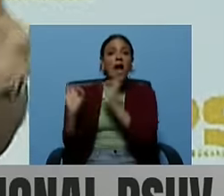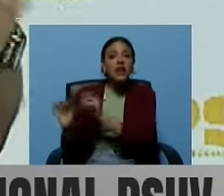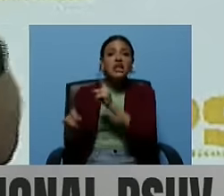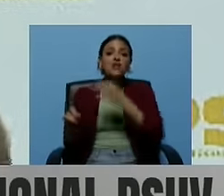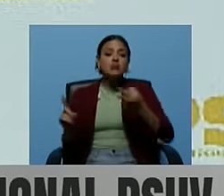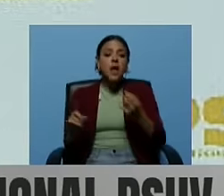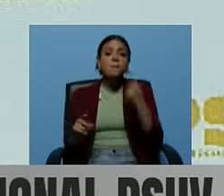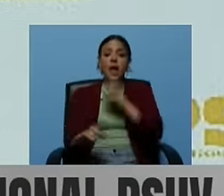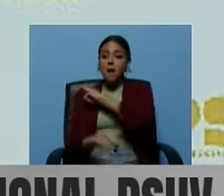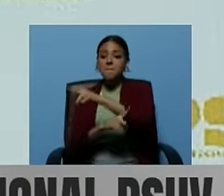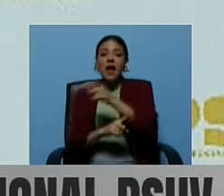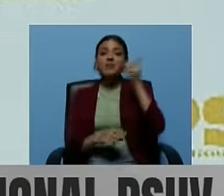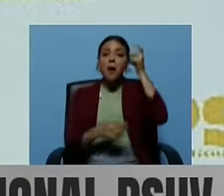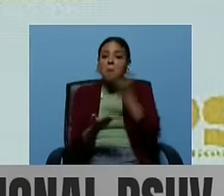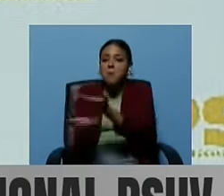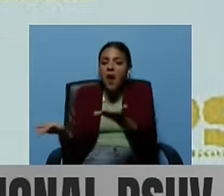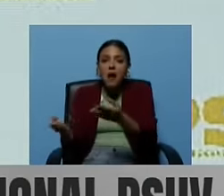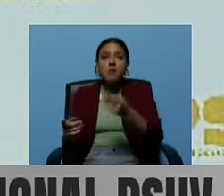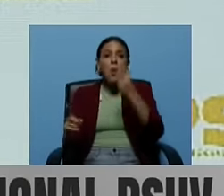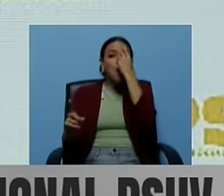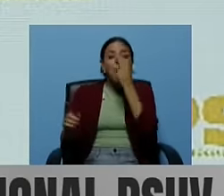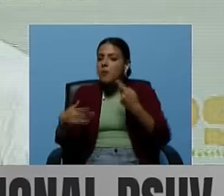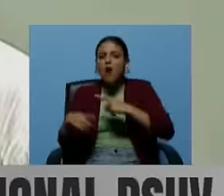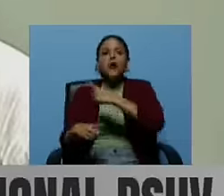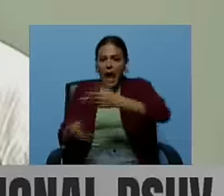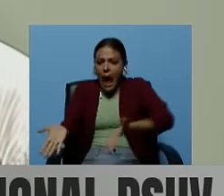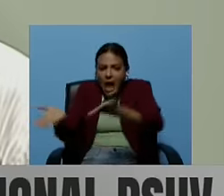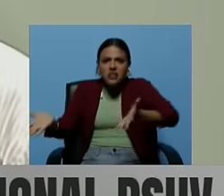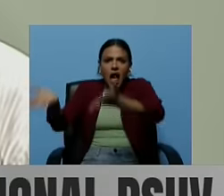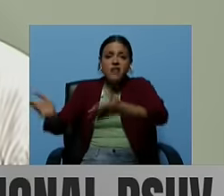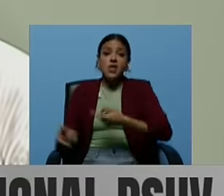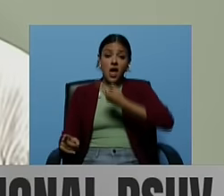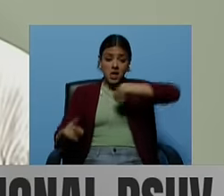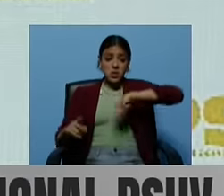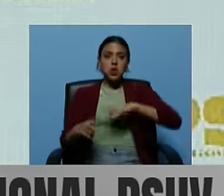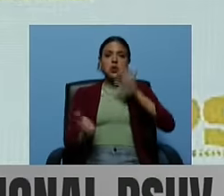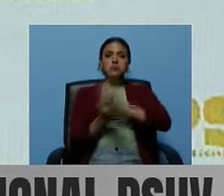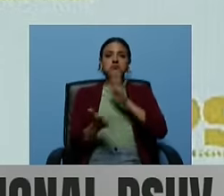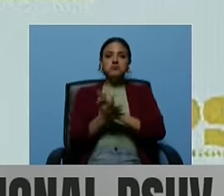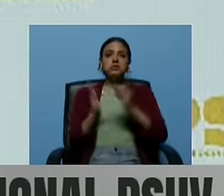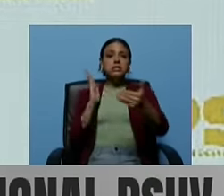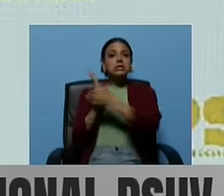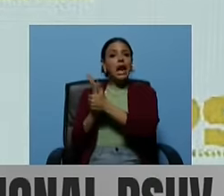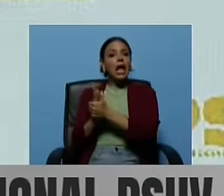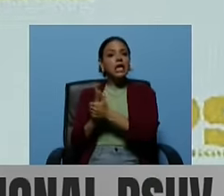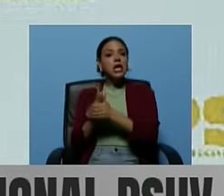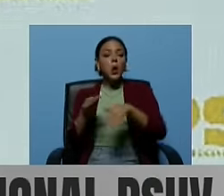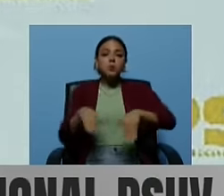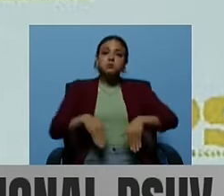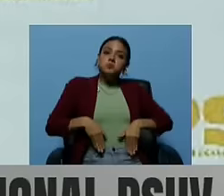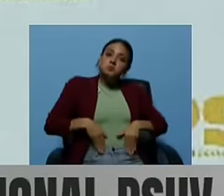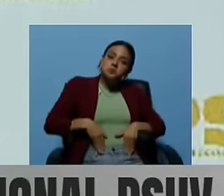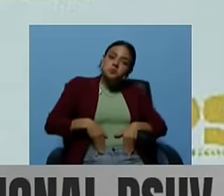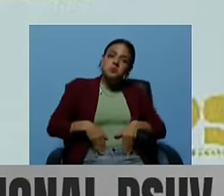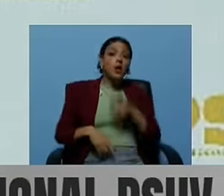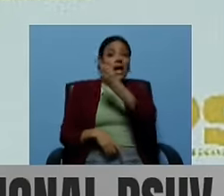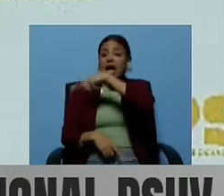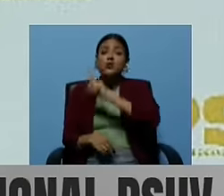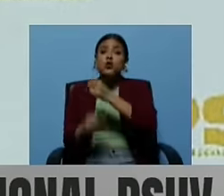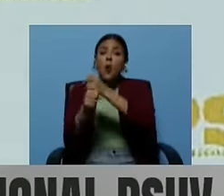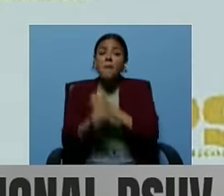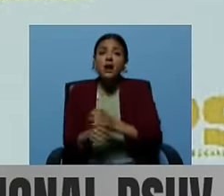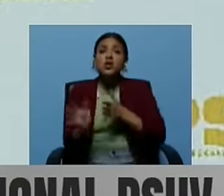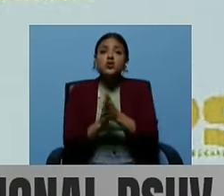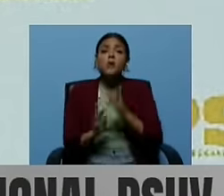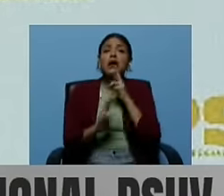pueblo, mientras ellos están tranquilos. Lo que no contaban era con la respuesta contundente,